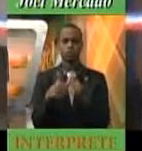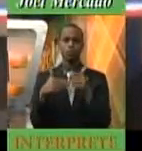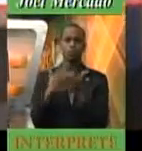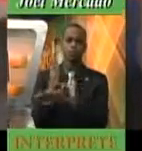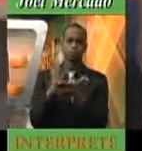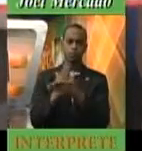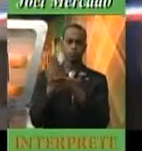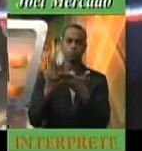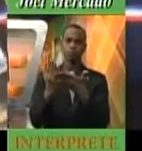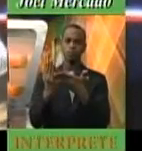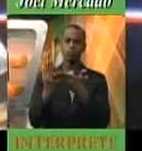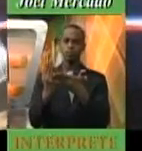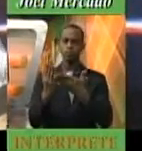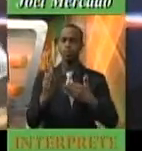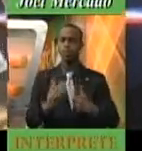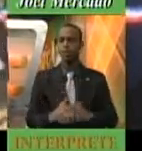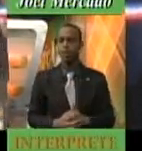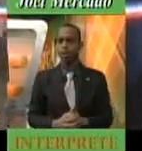derecho.